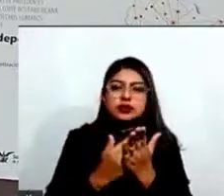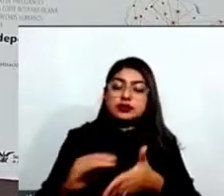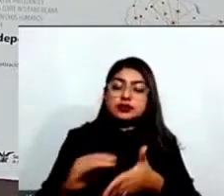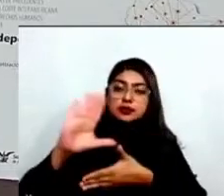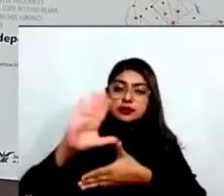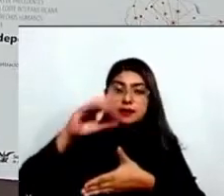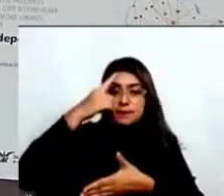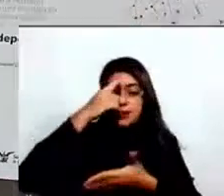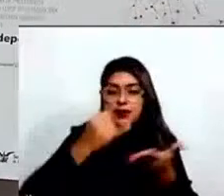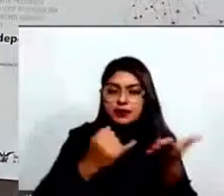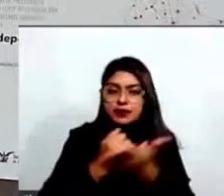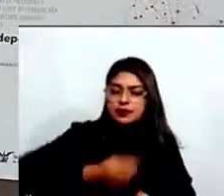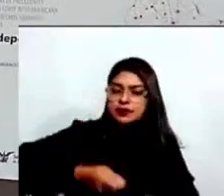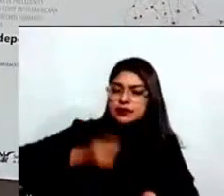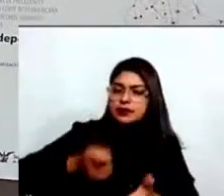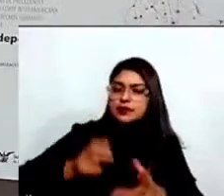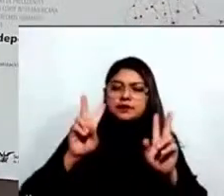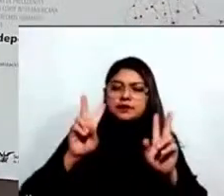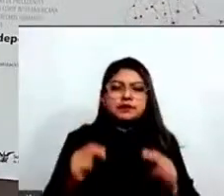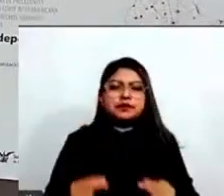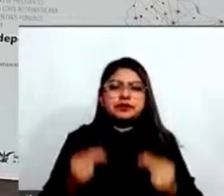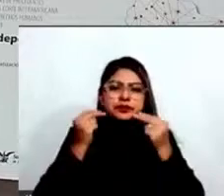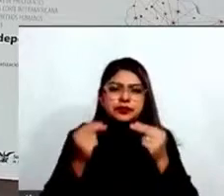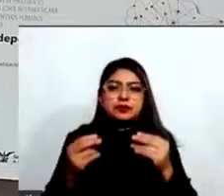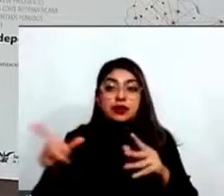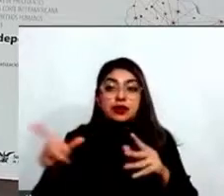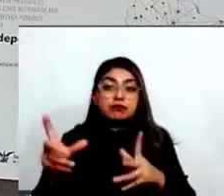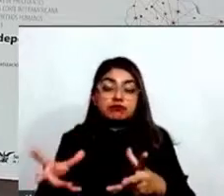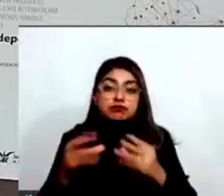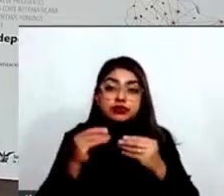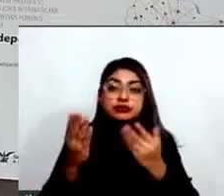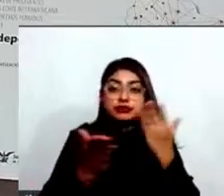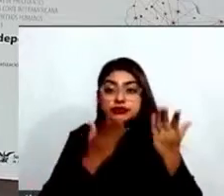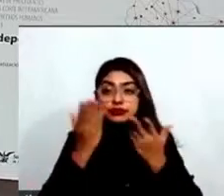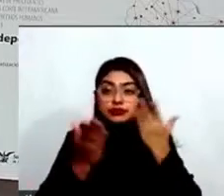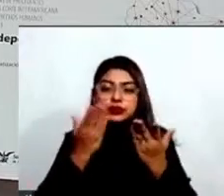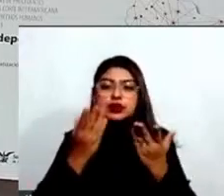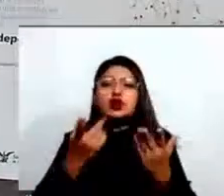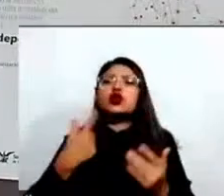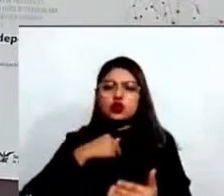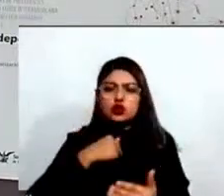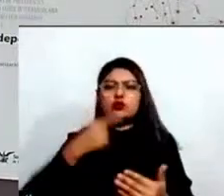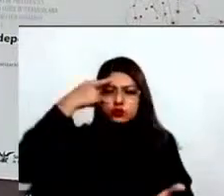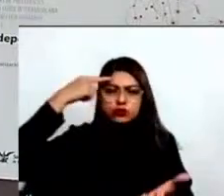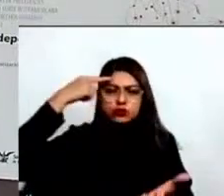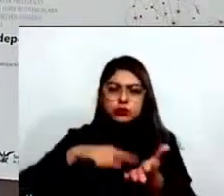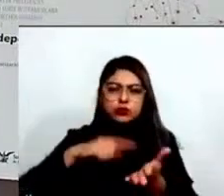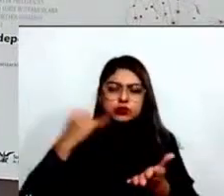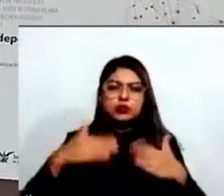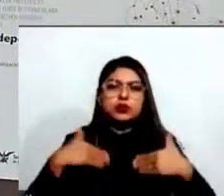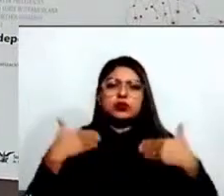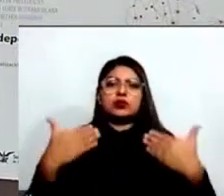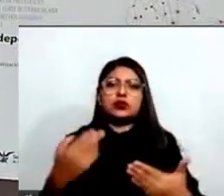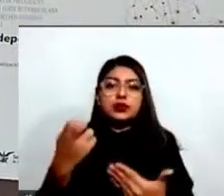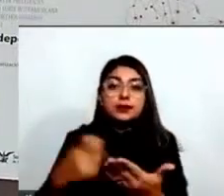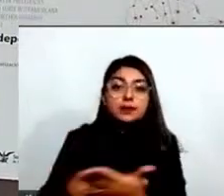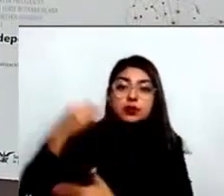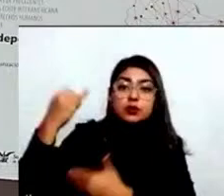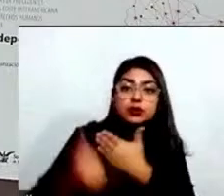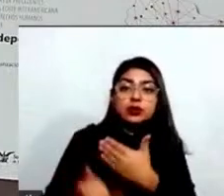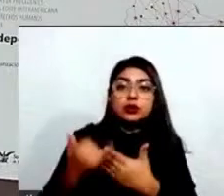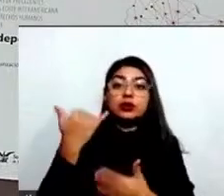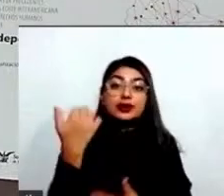son de su conocimiento, creemos y confiamos en que este proyecto y esta manera de difundir